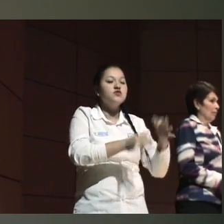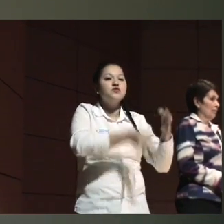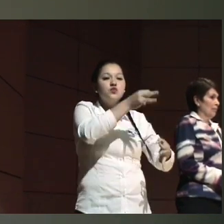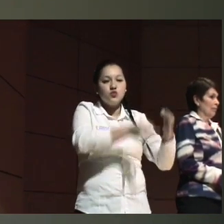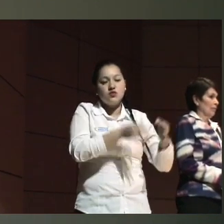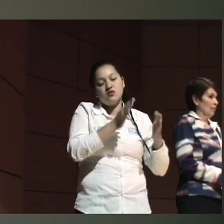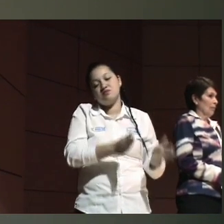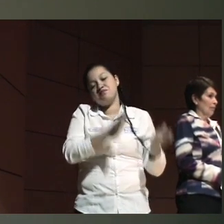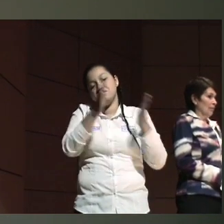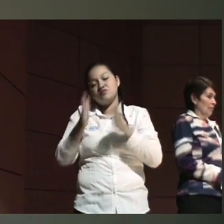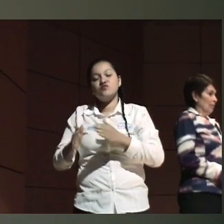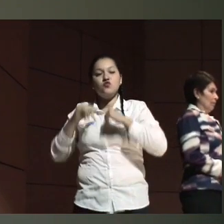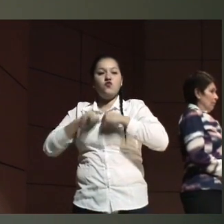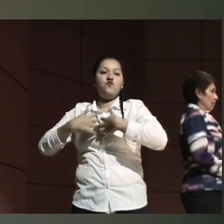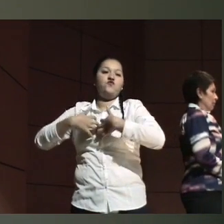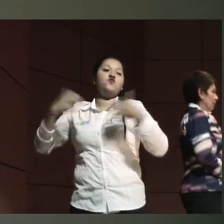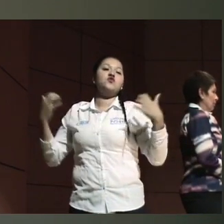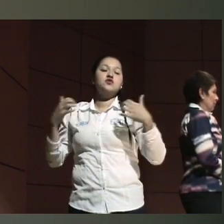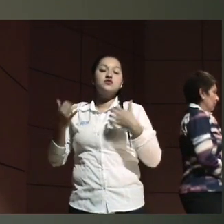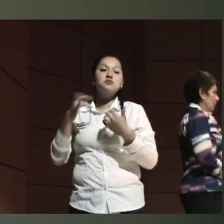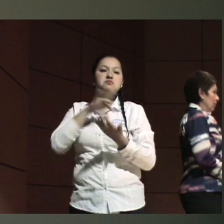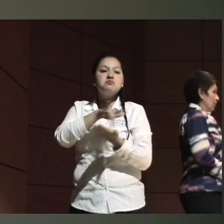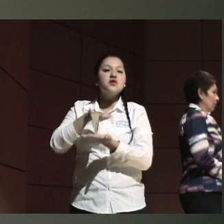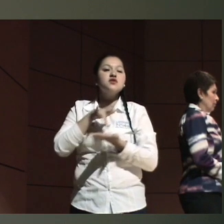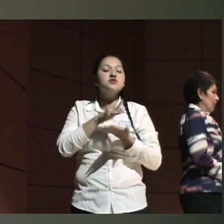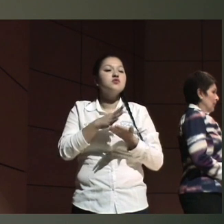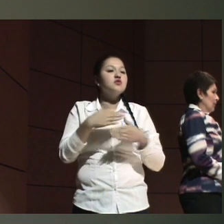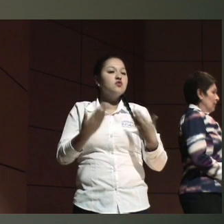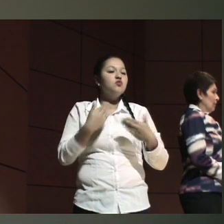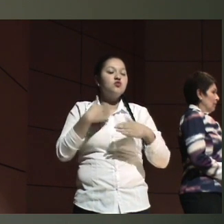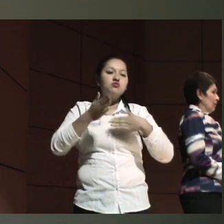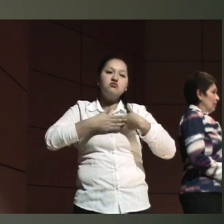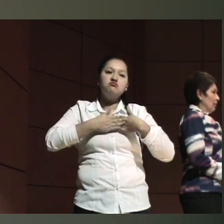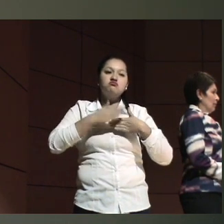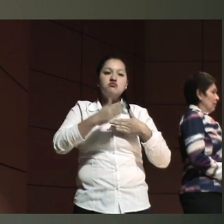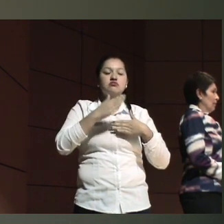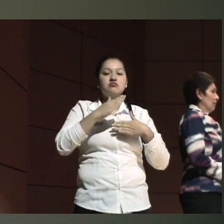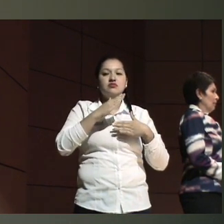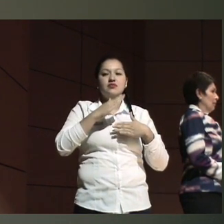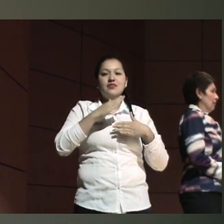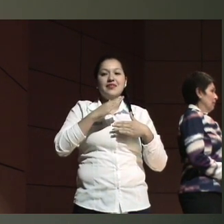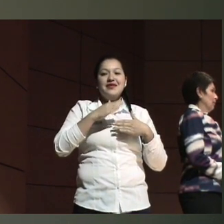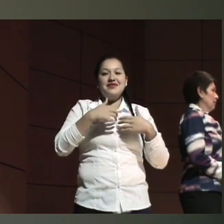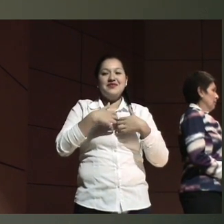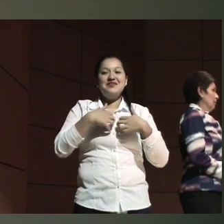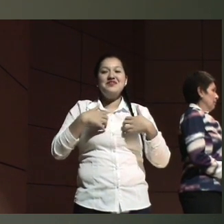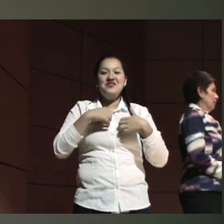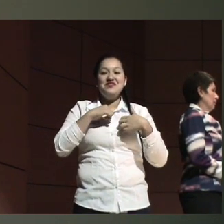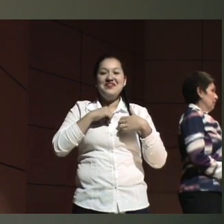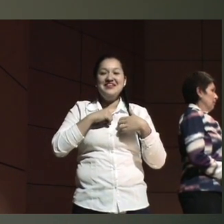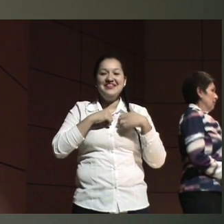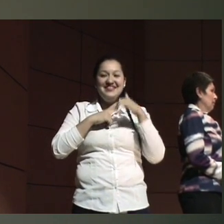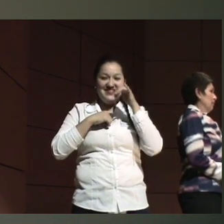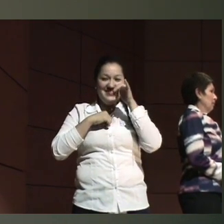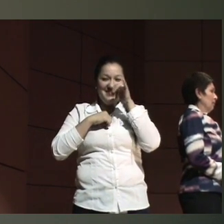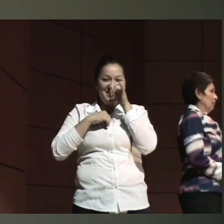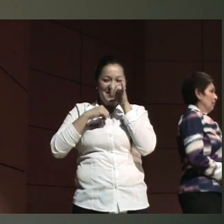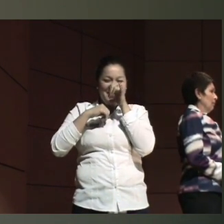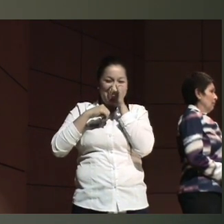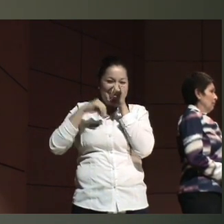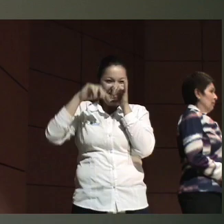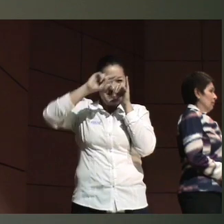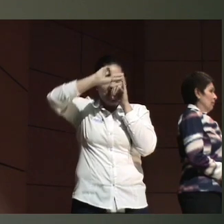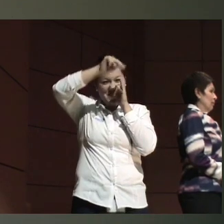la participación o lo que nos convoca como disciplinas en torno a la discapacidad eso es lo que vamos a compartir